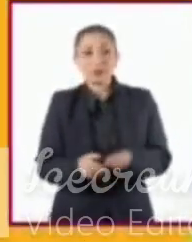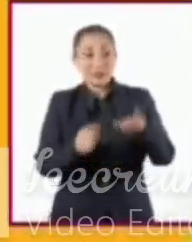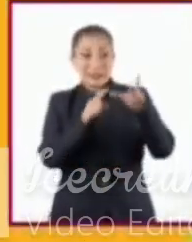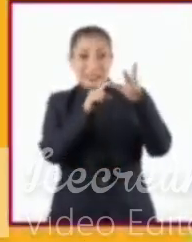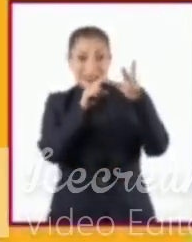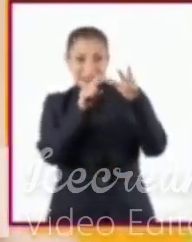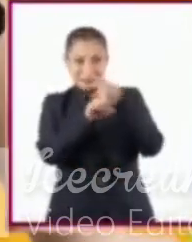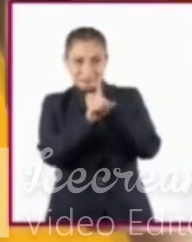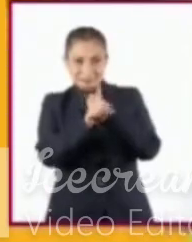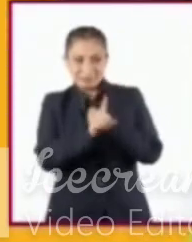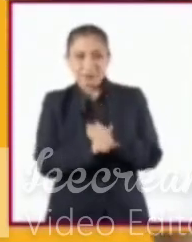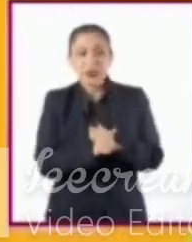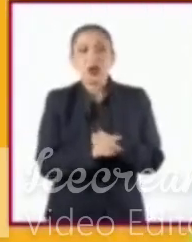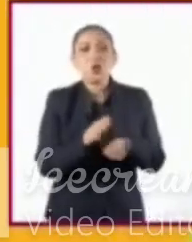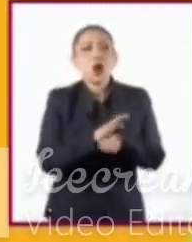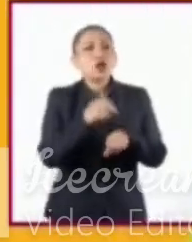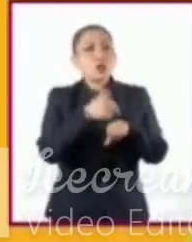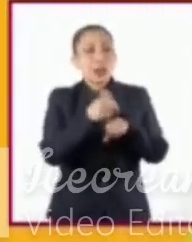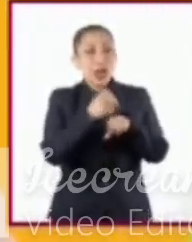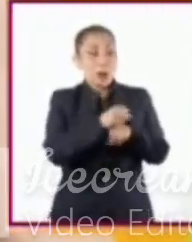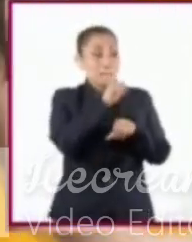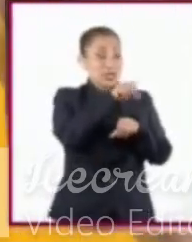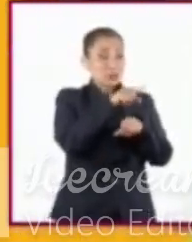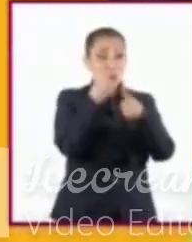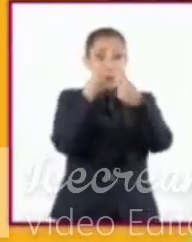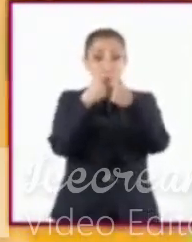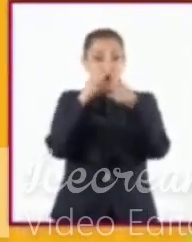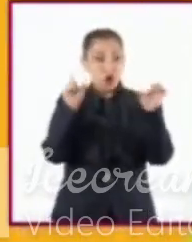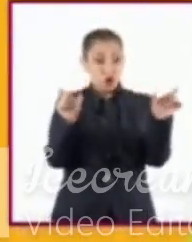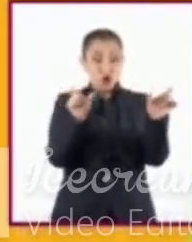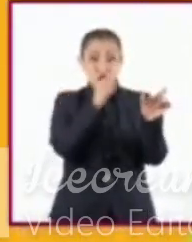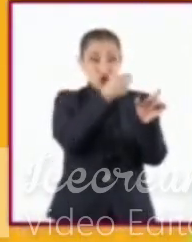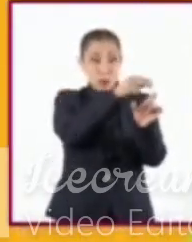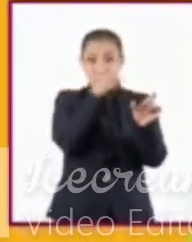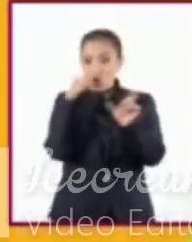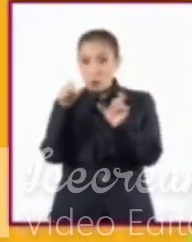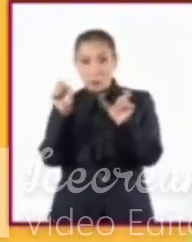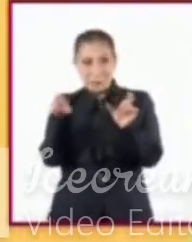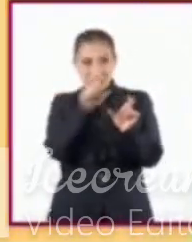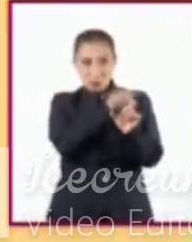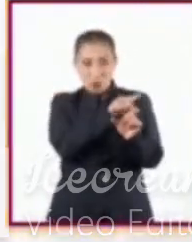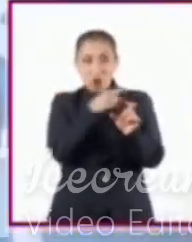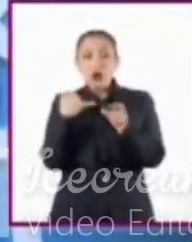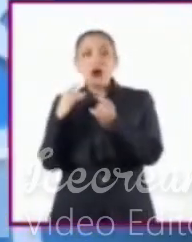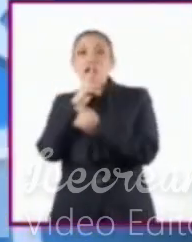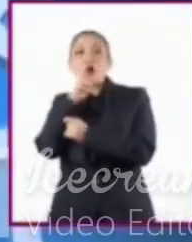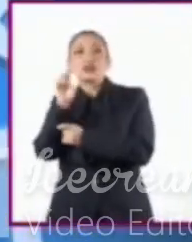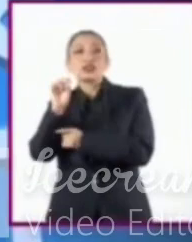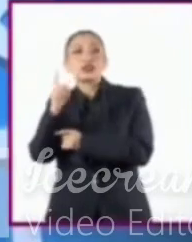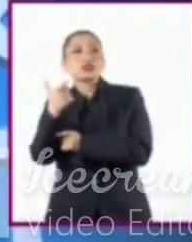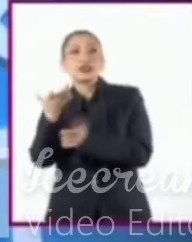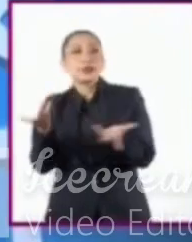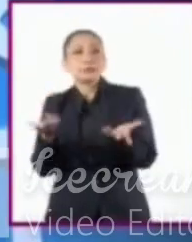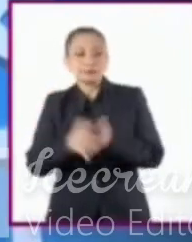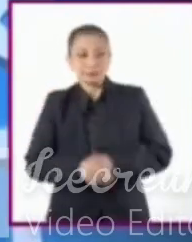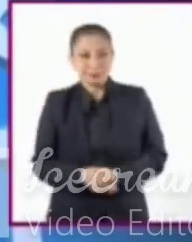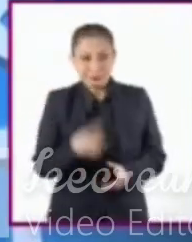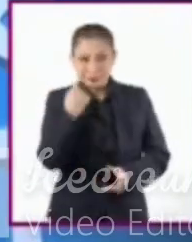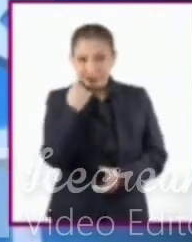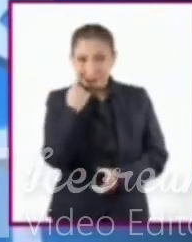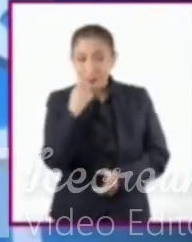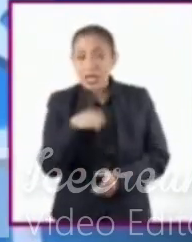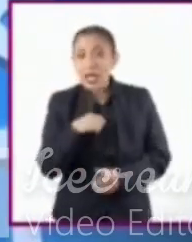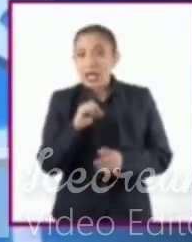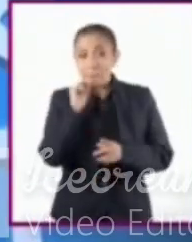3. ¿Qué número elevado al cuadrado sumado con 12 es igual a 37? Como pueden observar, la